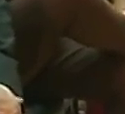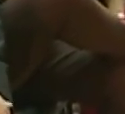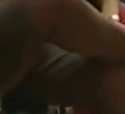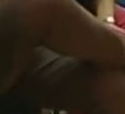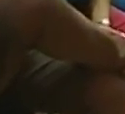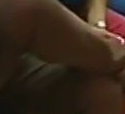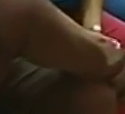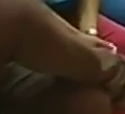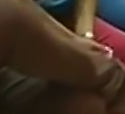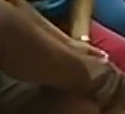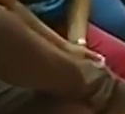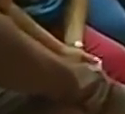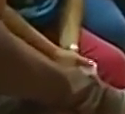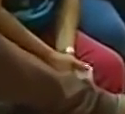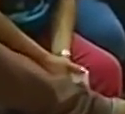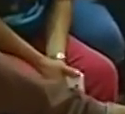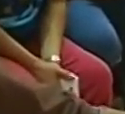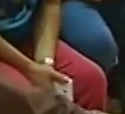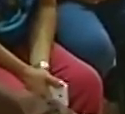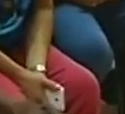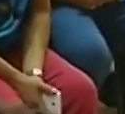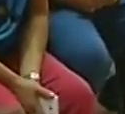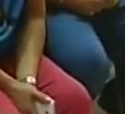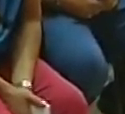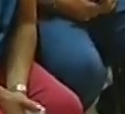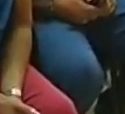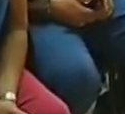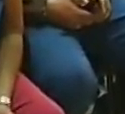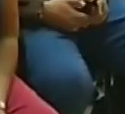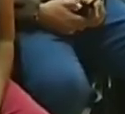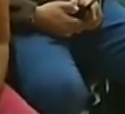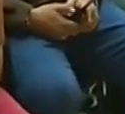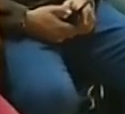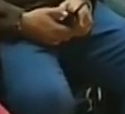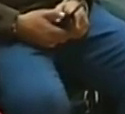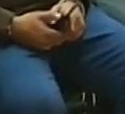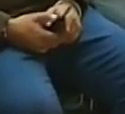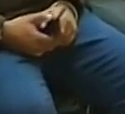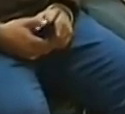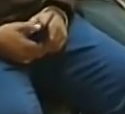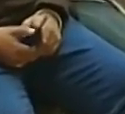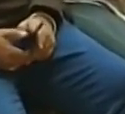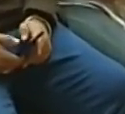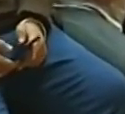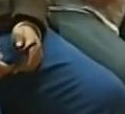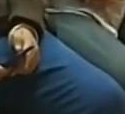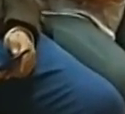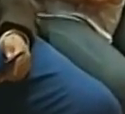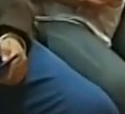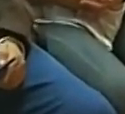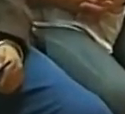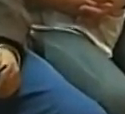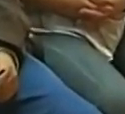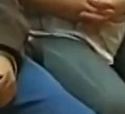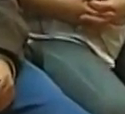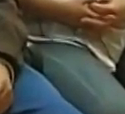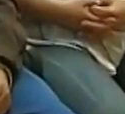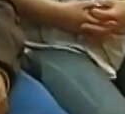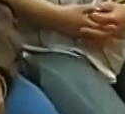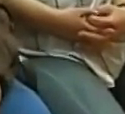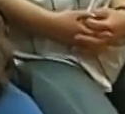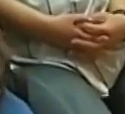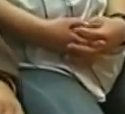1958, con el coronel Trejo y varios militares, porque se acumuló una